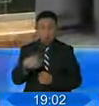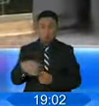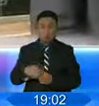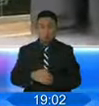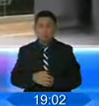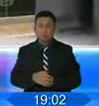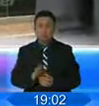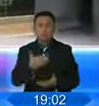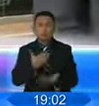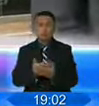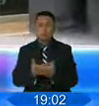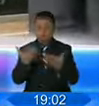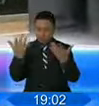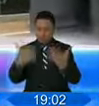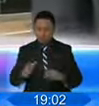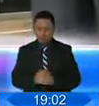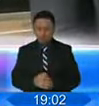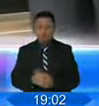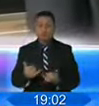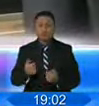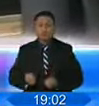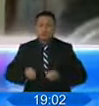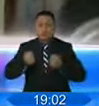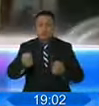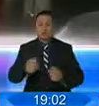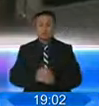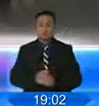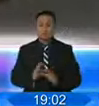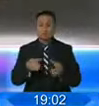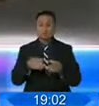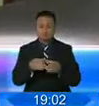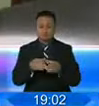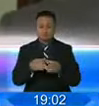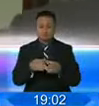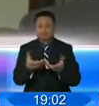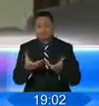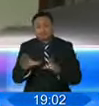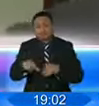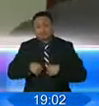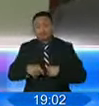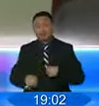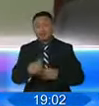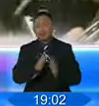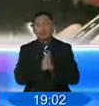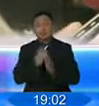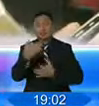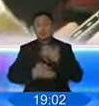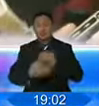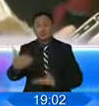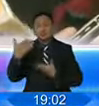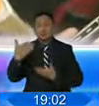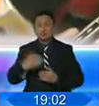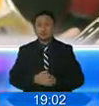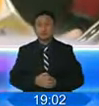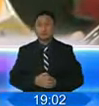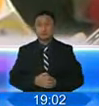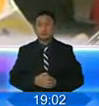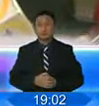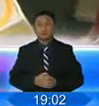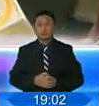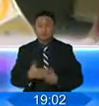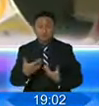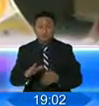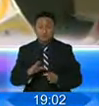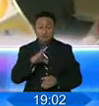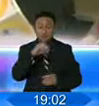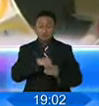pruebas están presentes y que con esta entrega el CAL no tendrá más que admitir a trámite el pedido, aseguran. Esto a pesar de que ya en el bloque